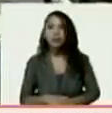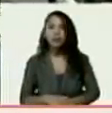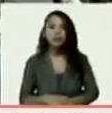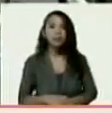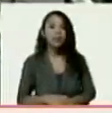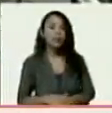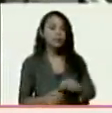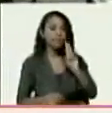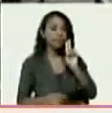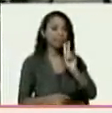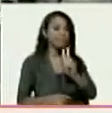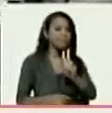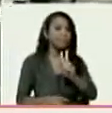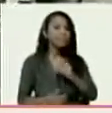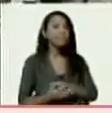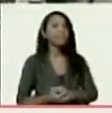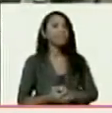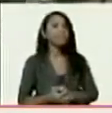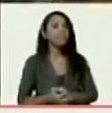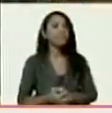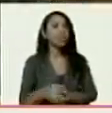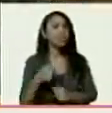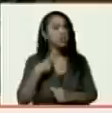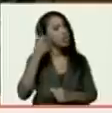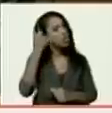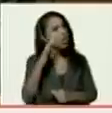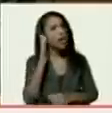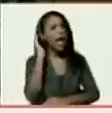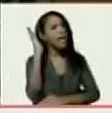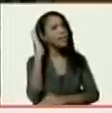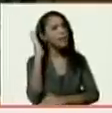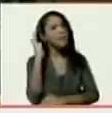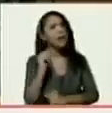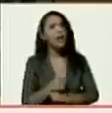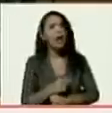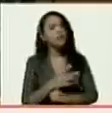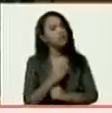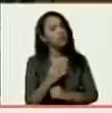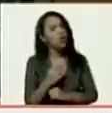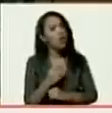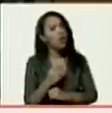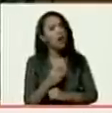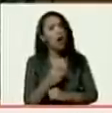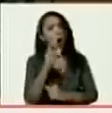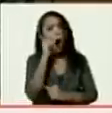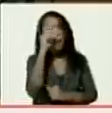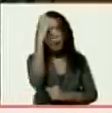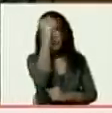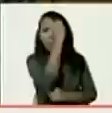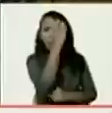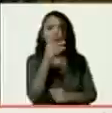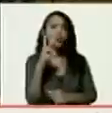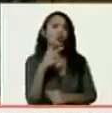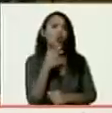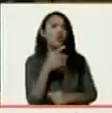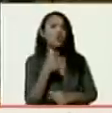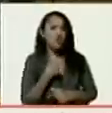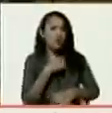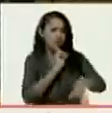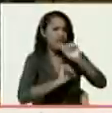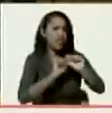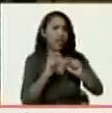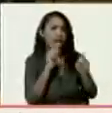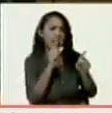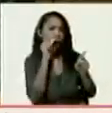Mira, yo creo que no es la asamblea de Luis Parra. Yo no tengo ningún interés en defender a Luis Parra, ni lo